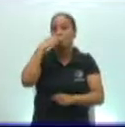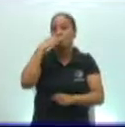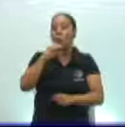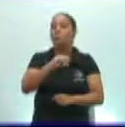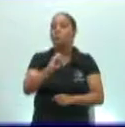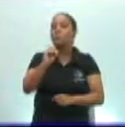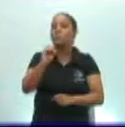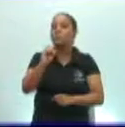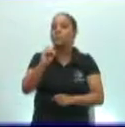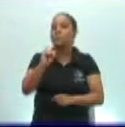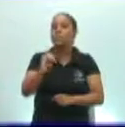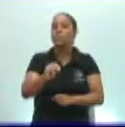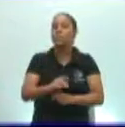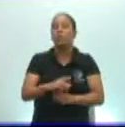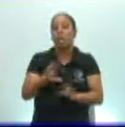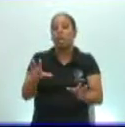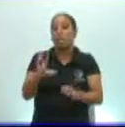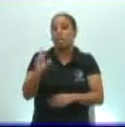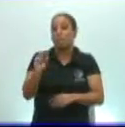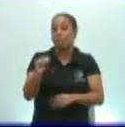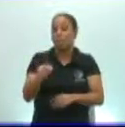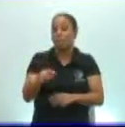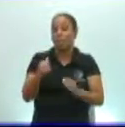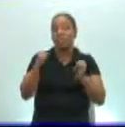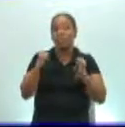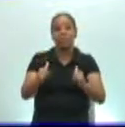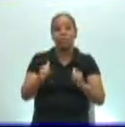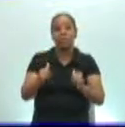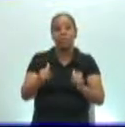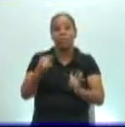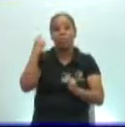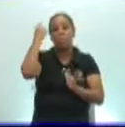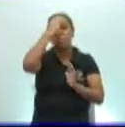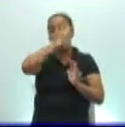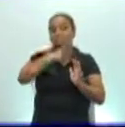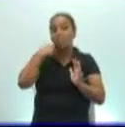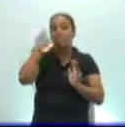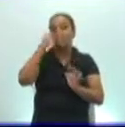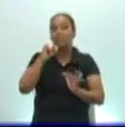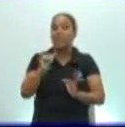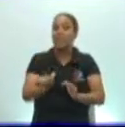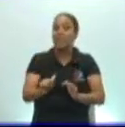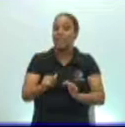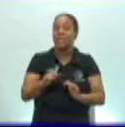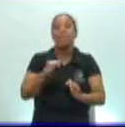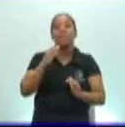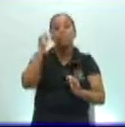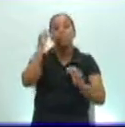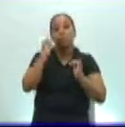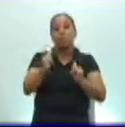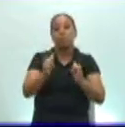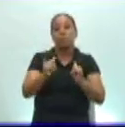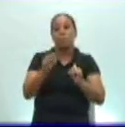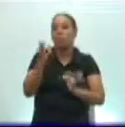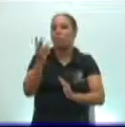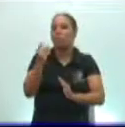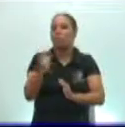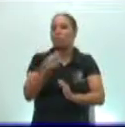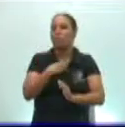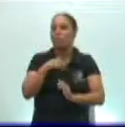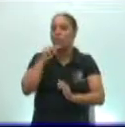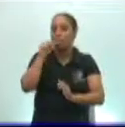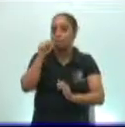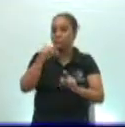nos vamos a referir a la información cualitativa y cuantitativa que brinda esa fórmula química, sí tenemos que